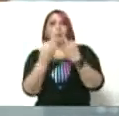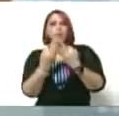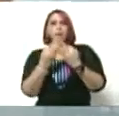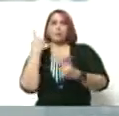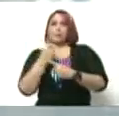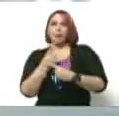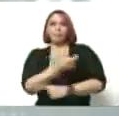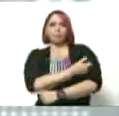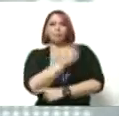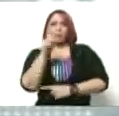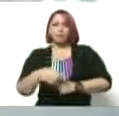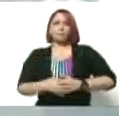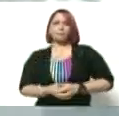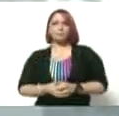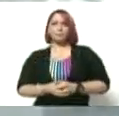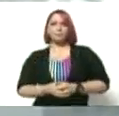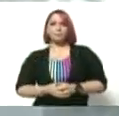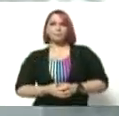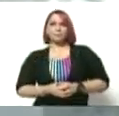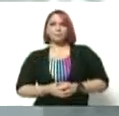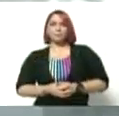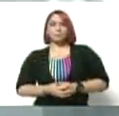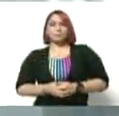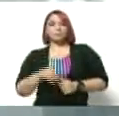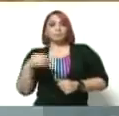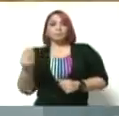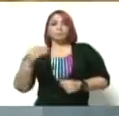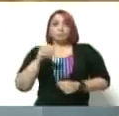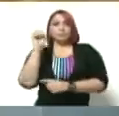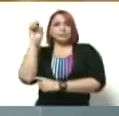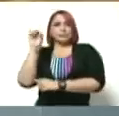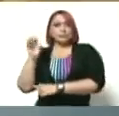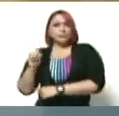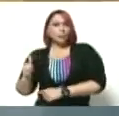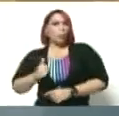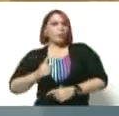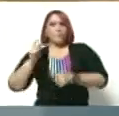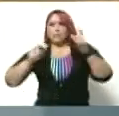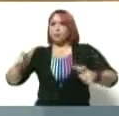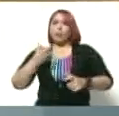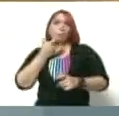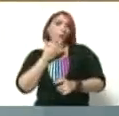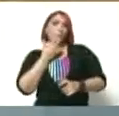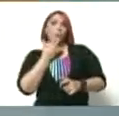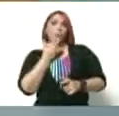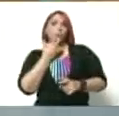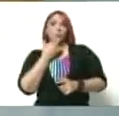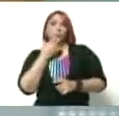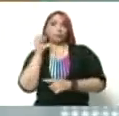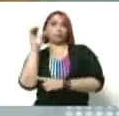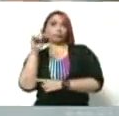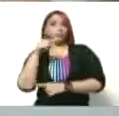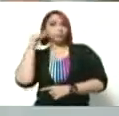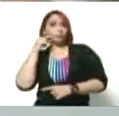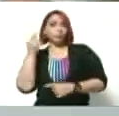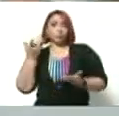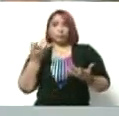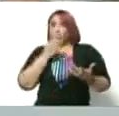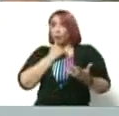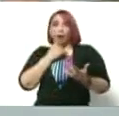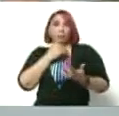puestos de vacunación si nosotros colocamos ahí además también el semáforo cualquier persona que salga en el semáforo en amarillo que significa que no se ha vacunado